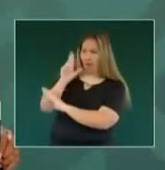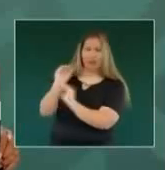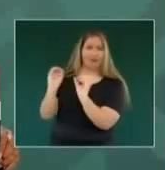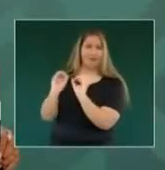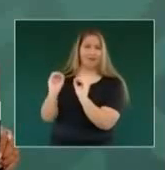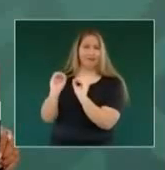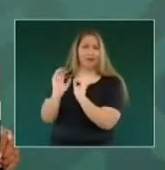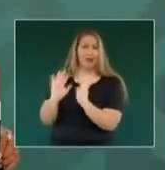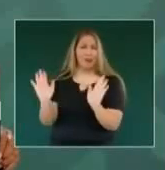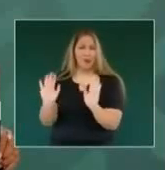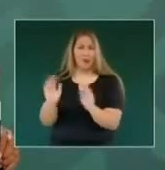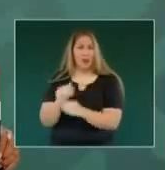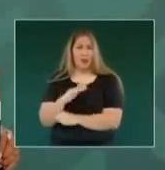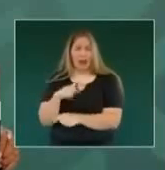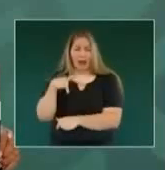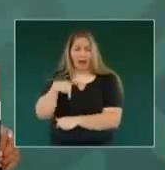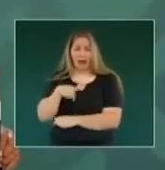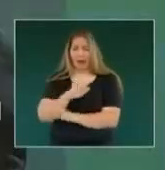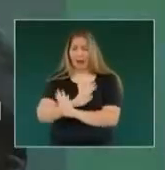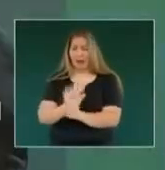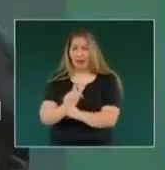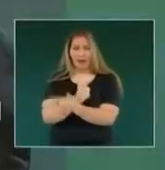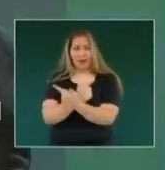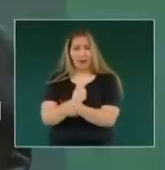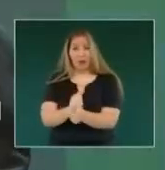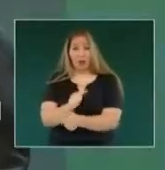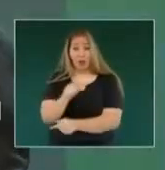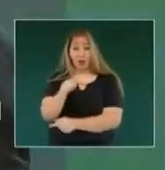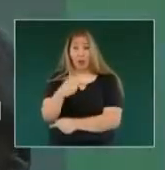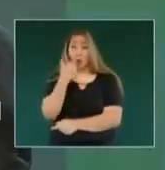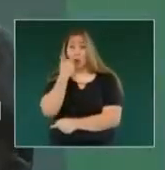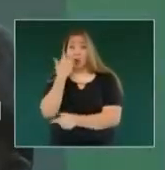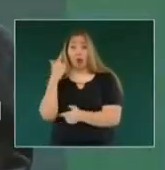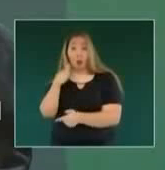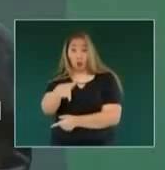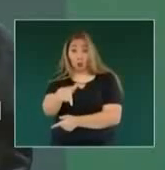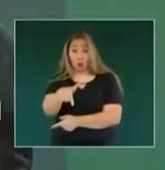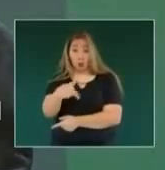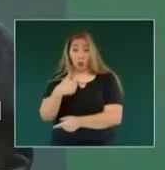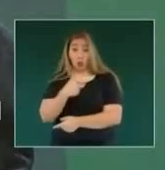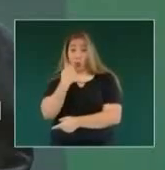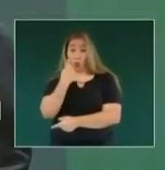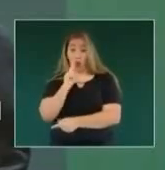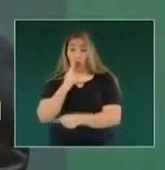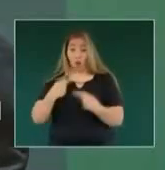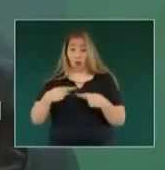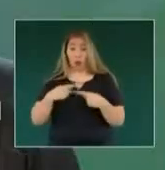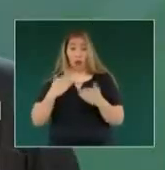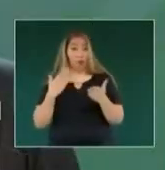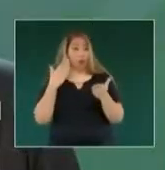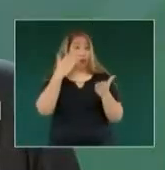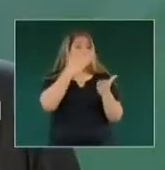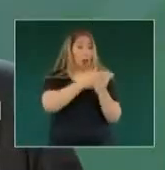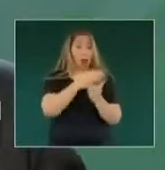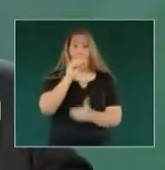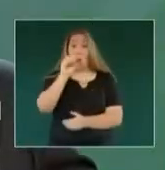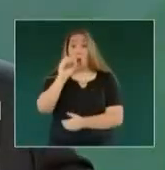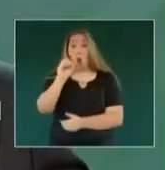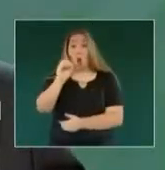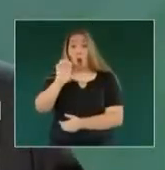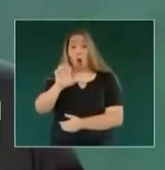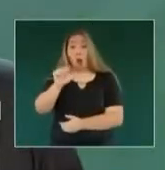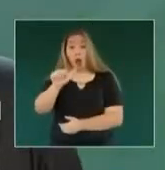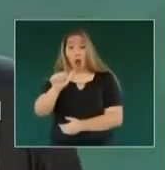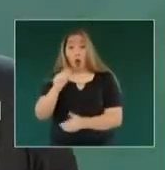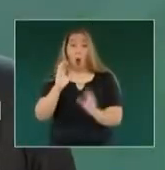nada de qué avergonzarse, yo, la verdad, se los digo con todo respeto, no estaré tan seguro, señor presidente. La caída del metro, por ejemplo, que es algo reciente, por ejemplo, la